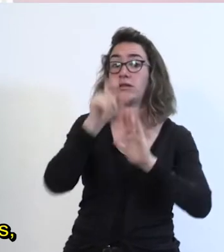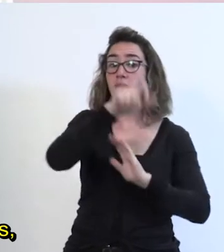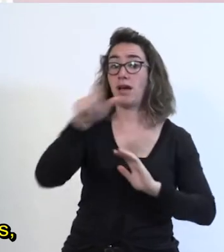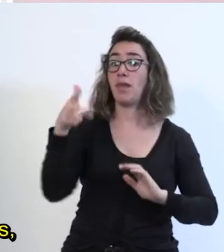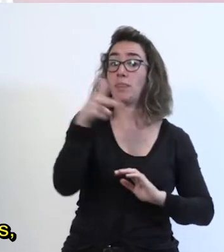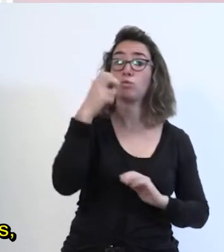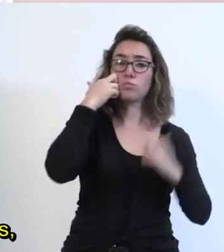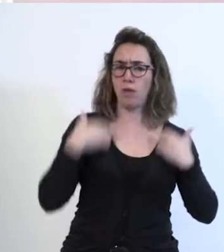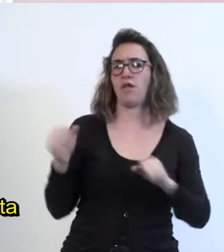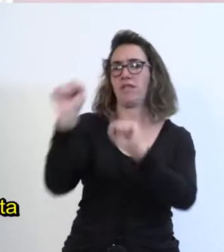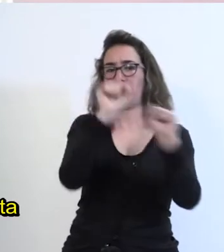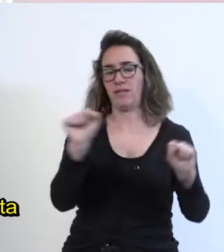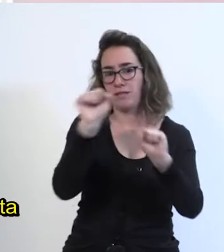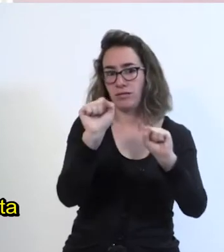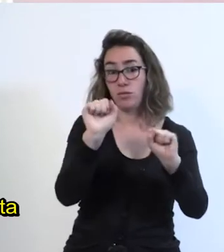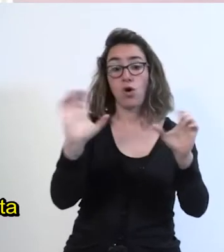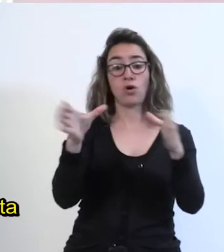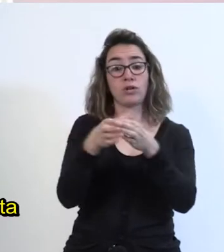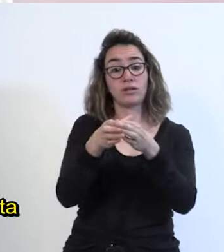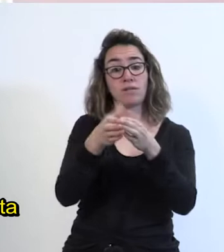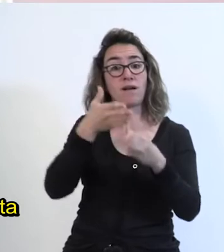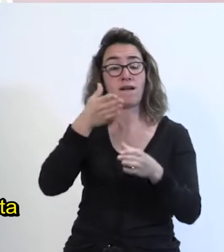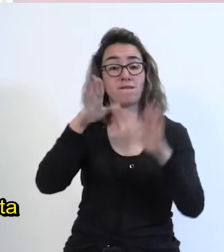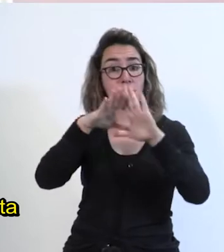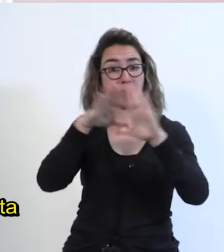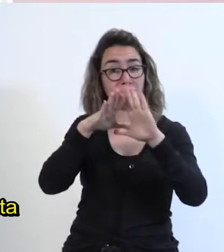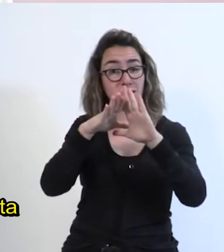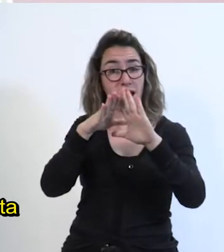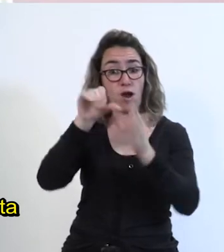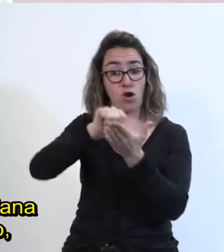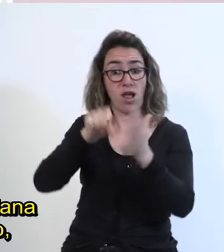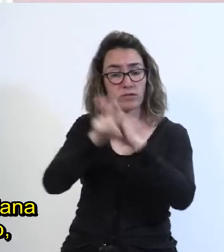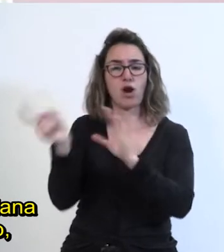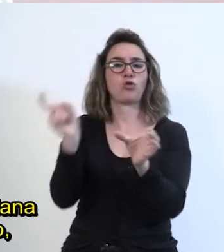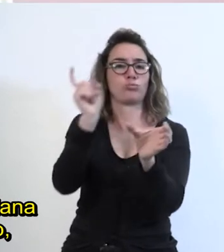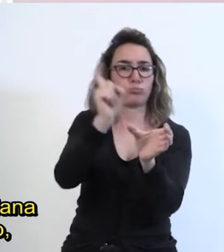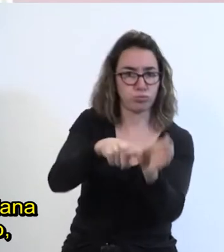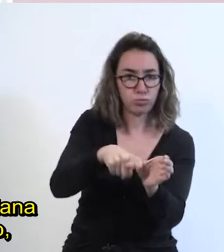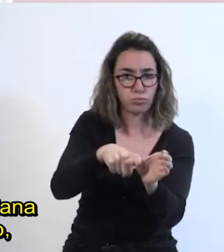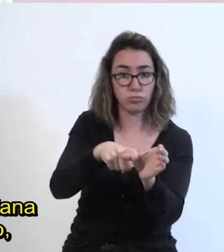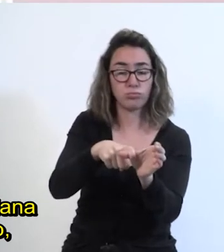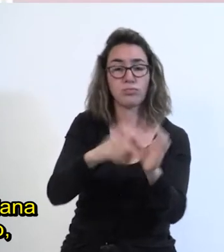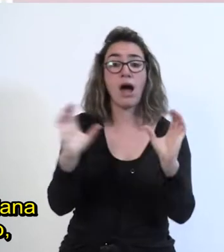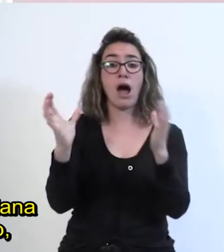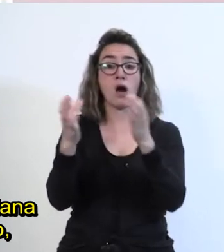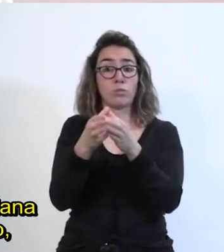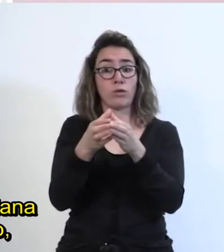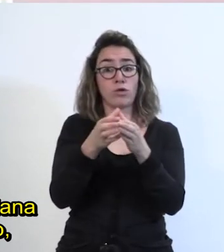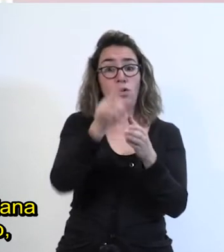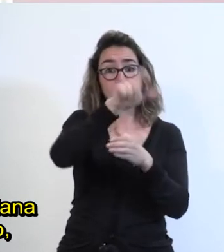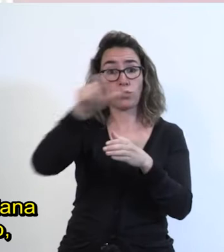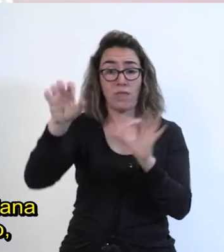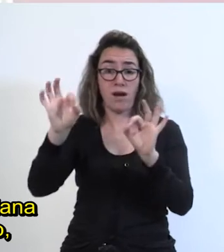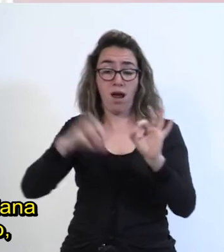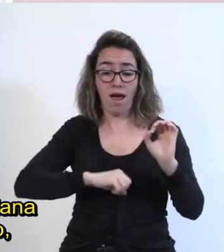de derechos humanos, integrante de la colectiva feminista para el desarrollo local, presidenta de la agrupación ciudadana